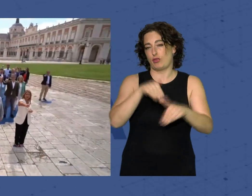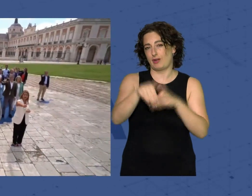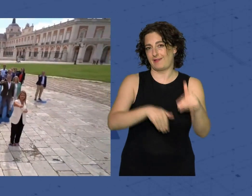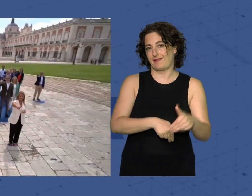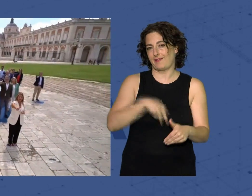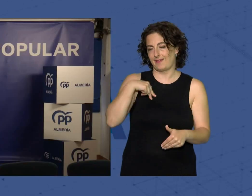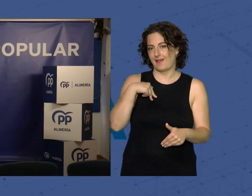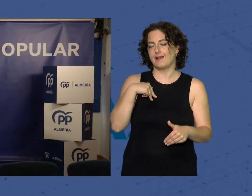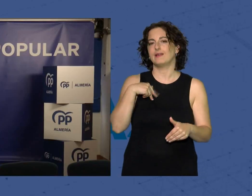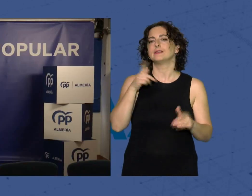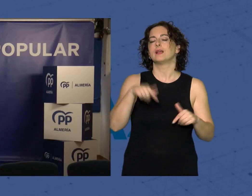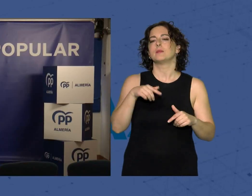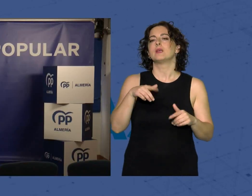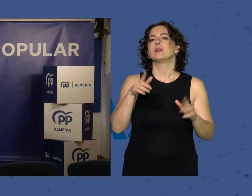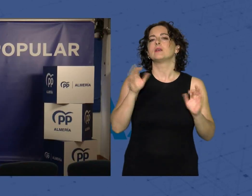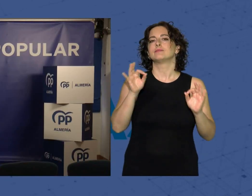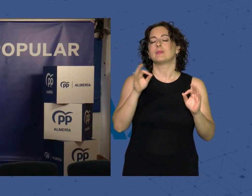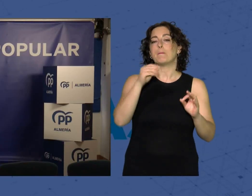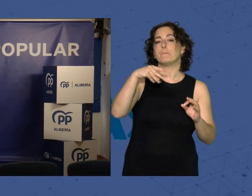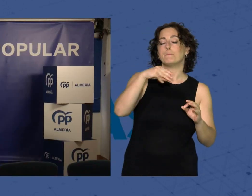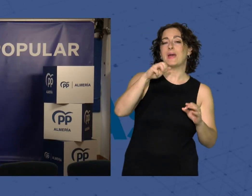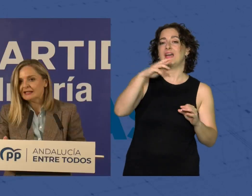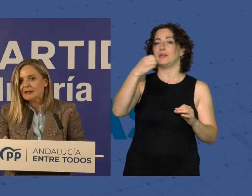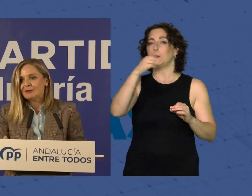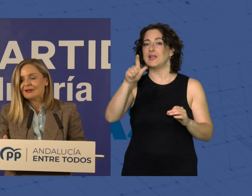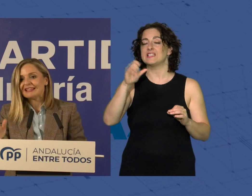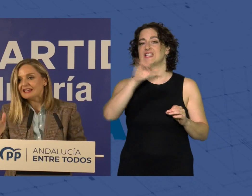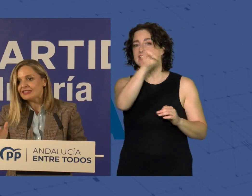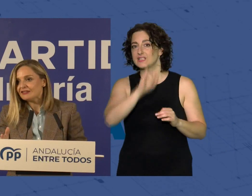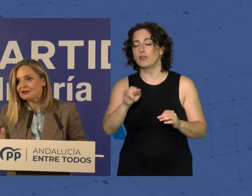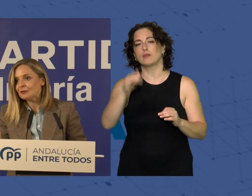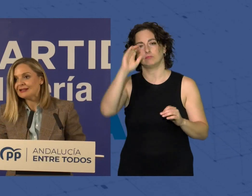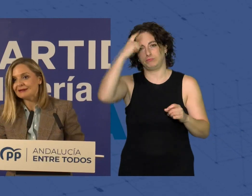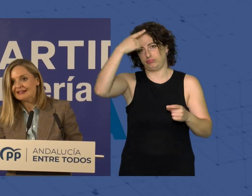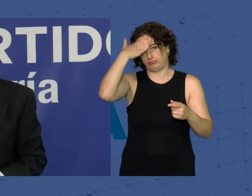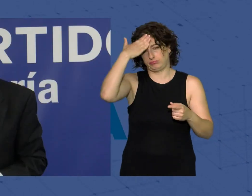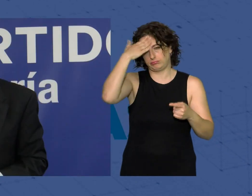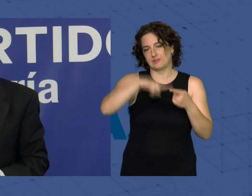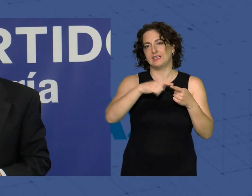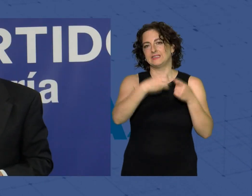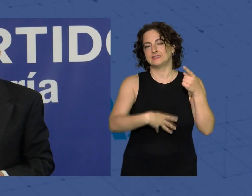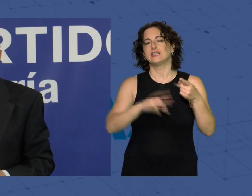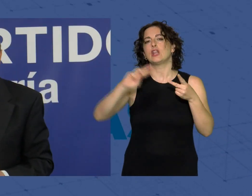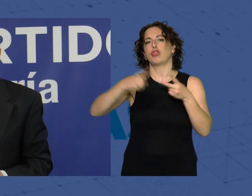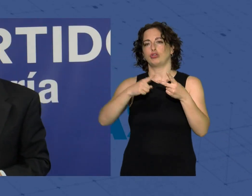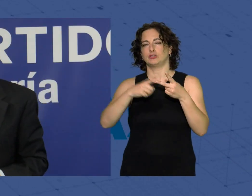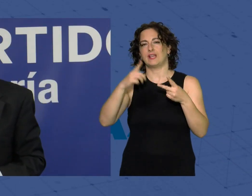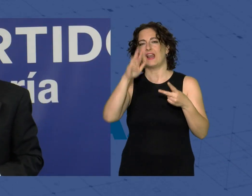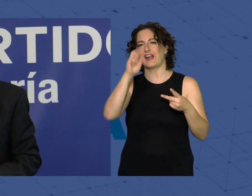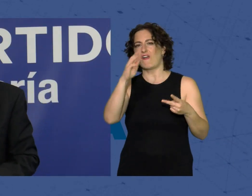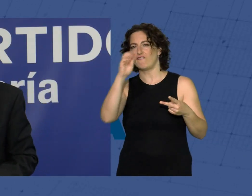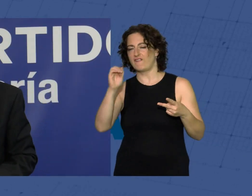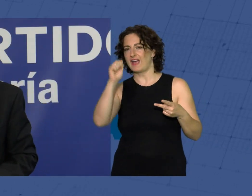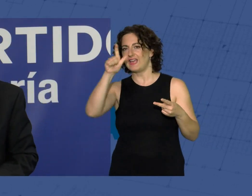Para la Cámara Baja, como ya se sabía, Maribel Sánchez Torregrosa es la cabeza de lista. El número 2, Rafael Hernando, el